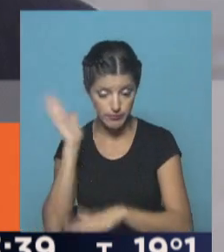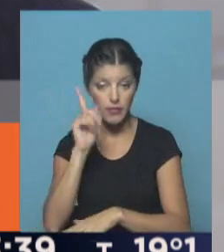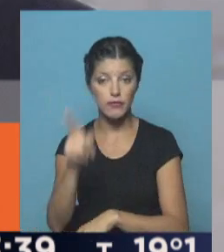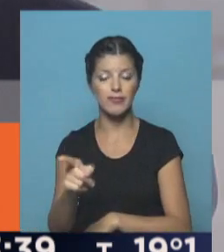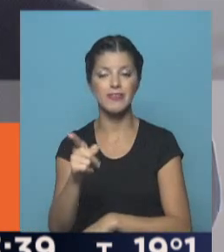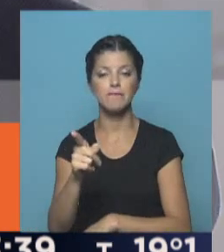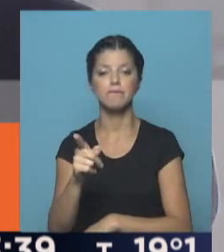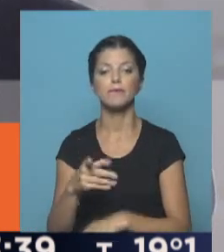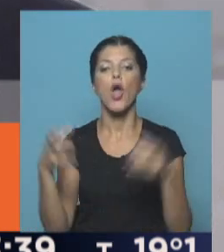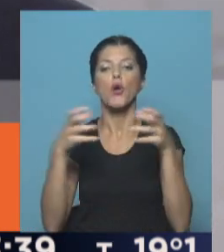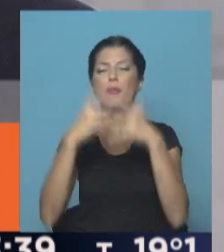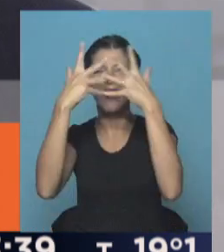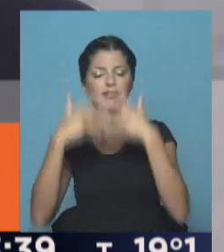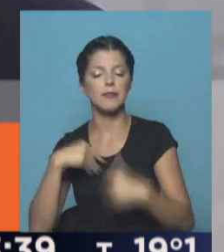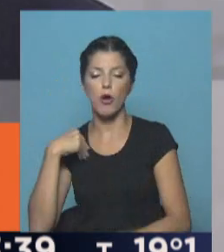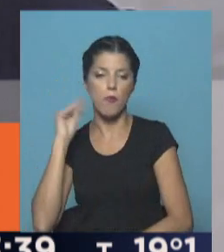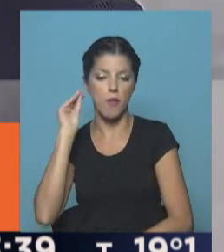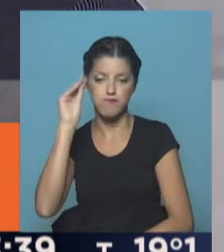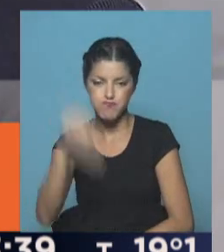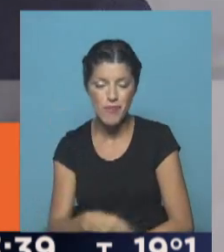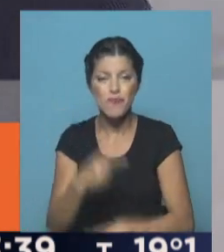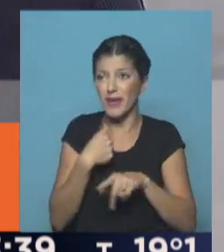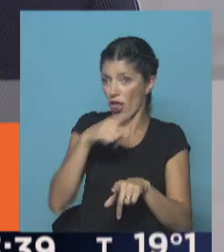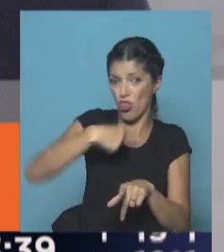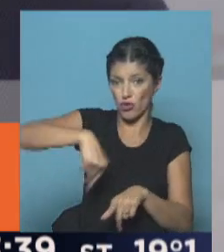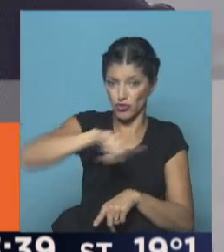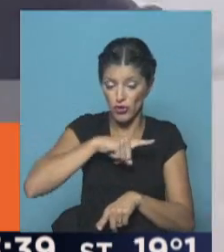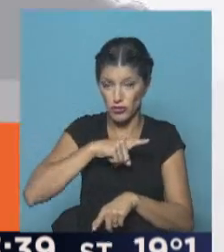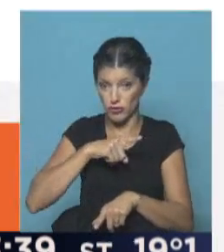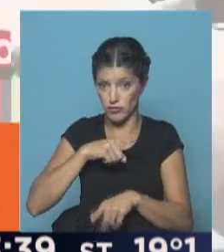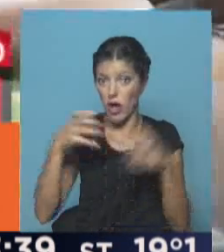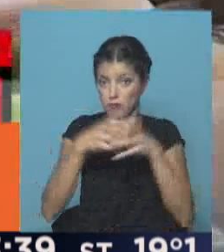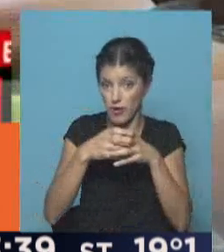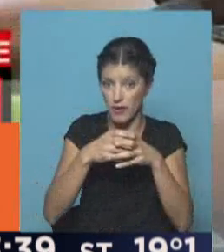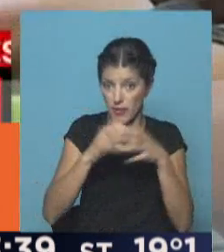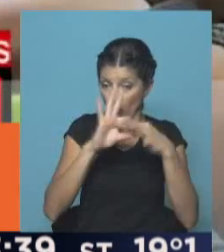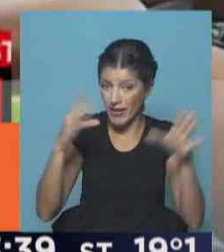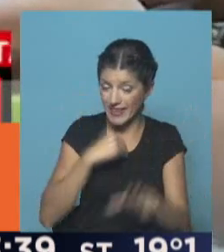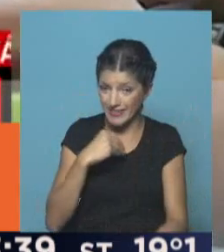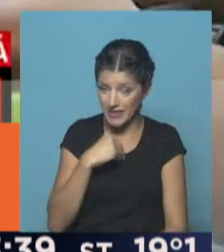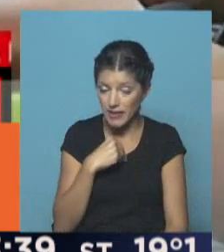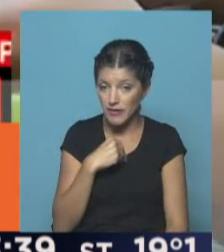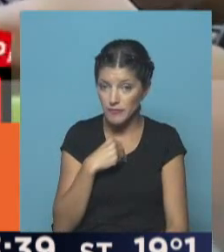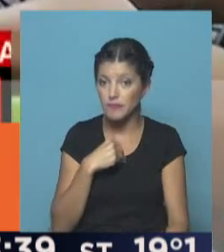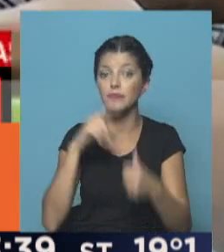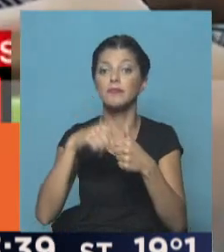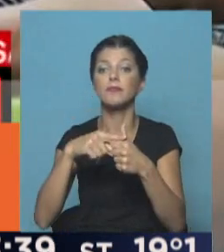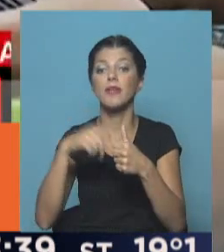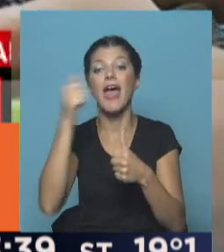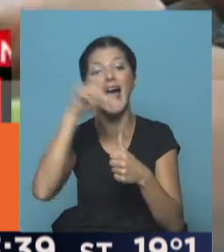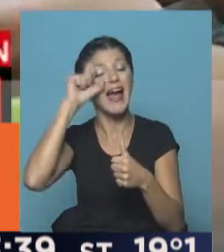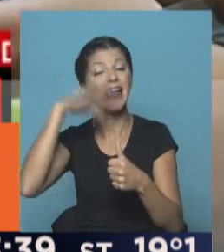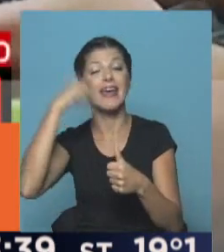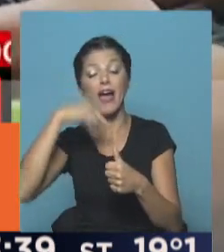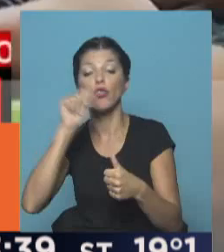descompensación en el sistema porque quedamos nosotros tenemos que tener ya no sólo el alejandro guillén apoyado por los otros cuatro